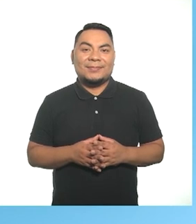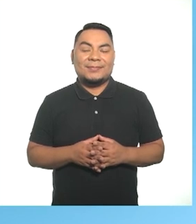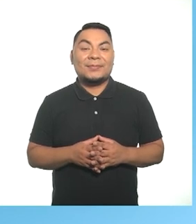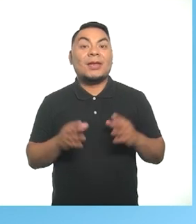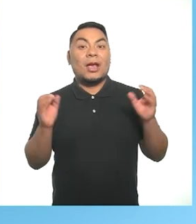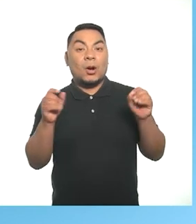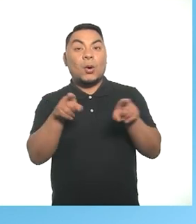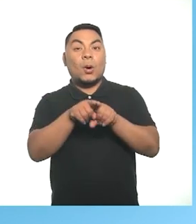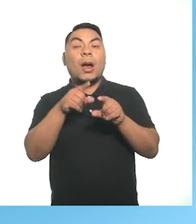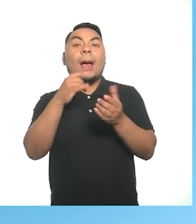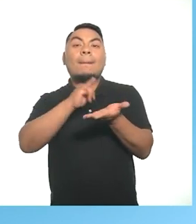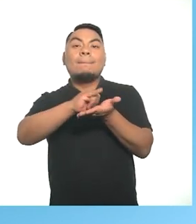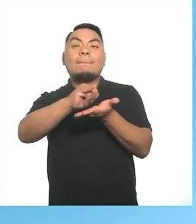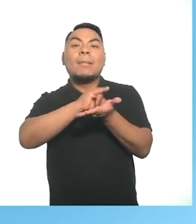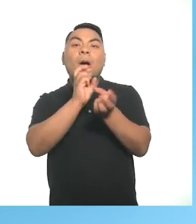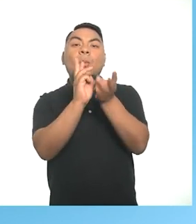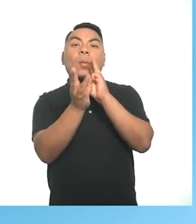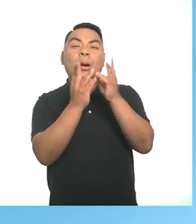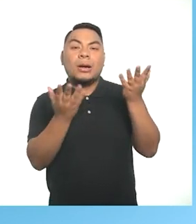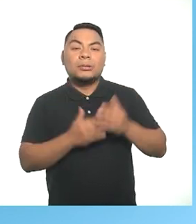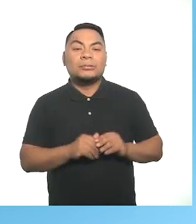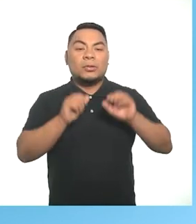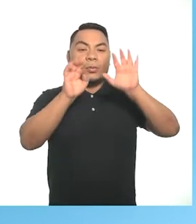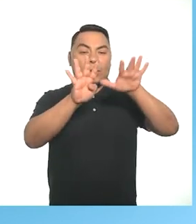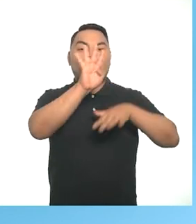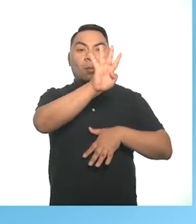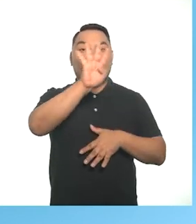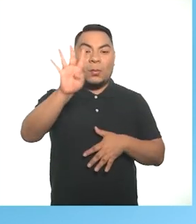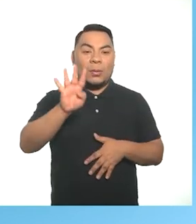buzondeconsultaeve@minedu.gob.pe o por mensaje al WhatsApp